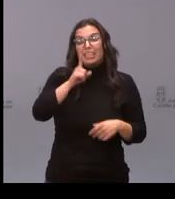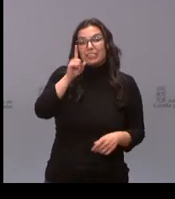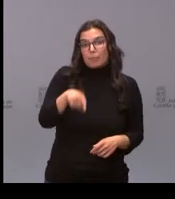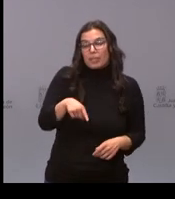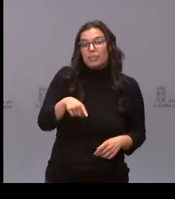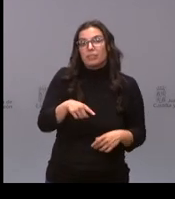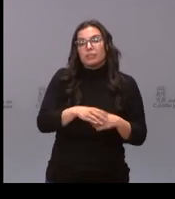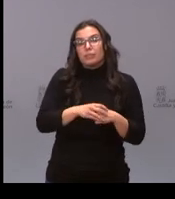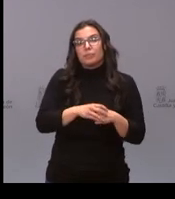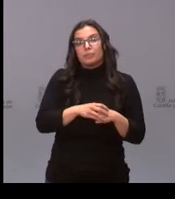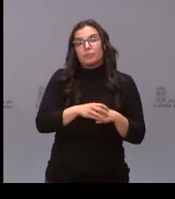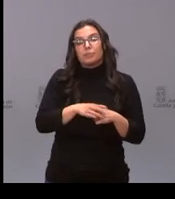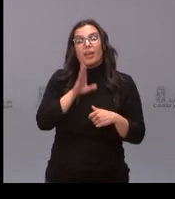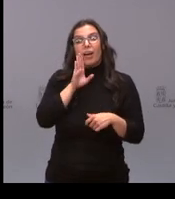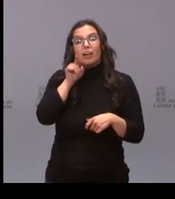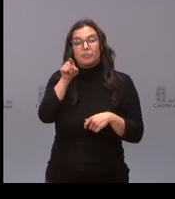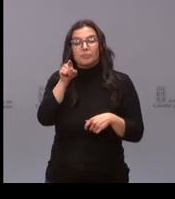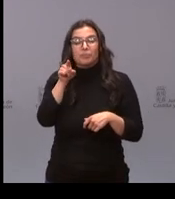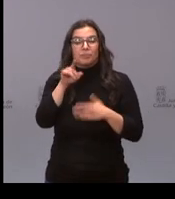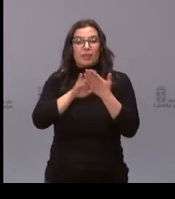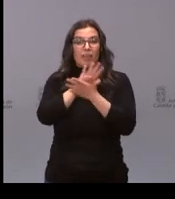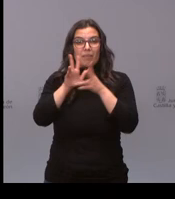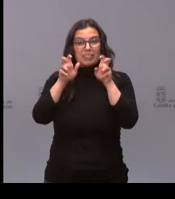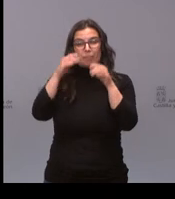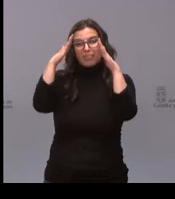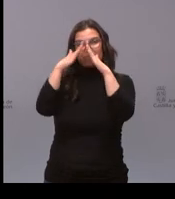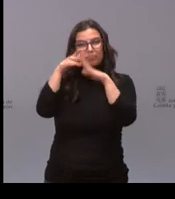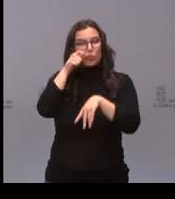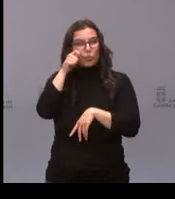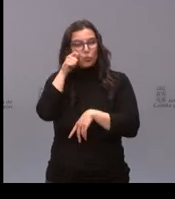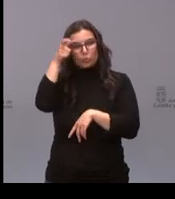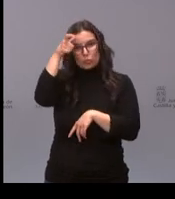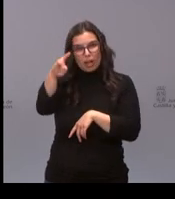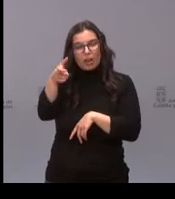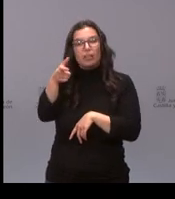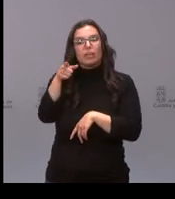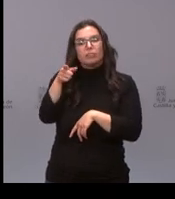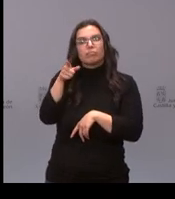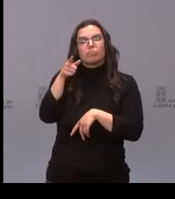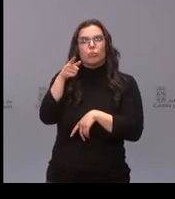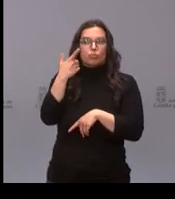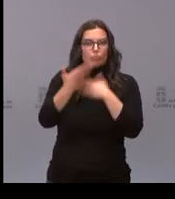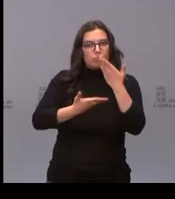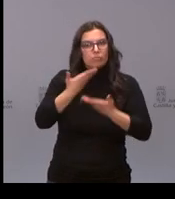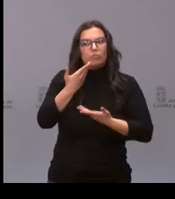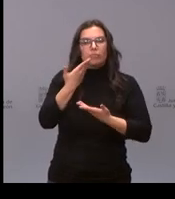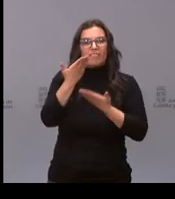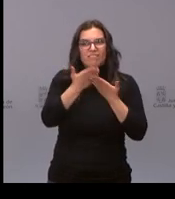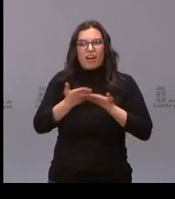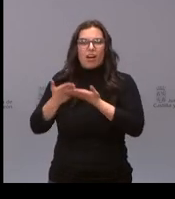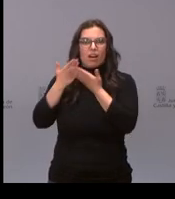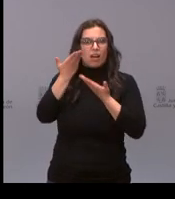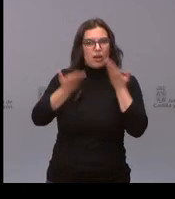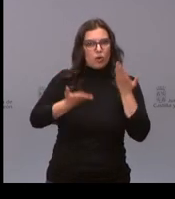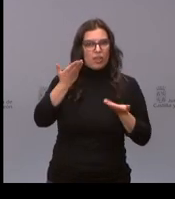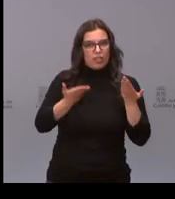de lo que usted ha comentado, el turismo rural y otras cuestiones, pues iremos haciendo una valoración en profundidad.